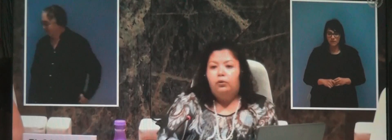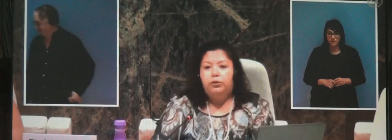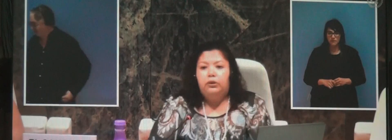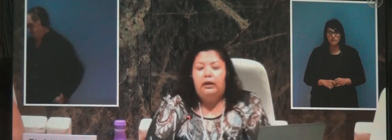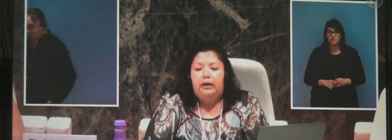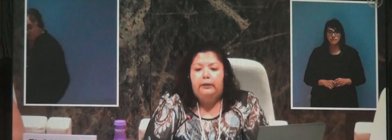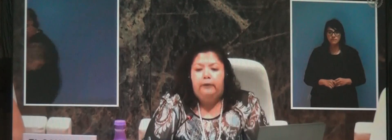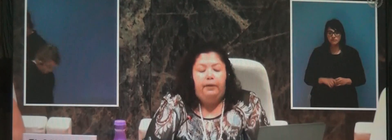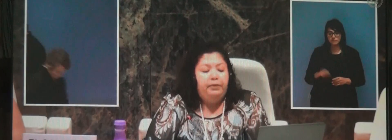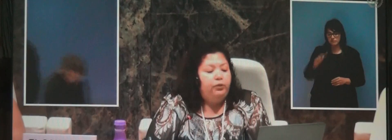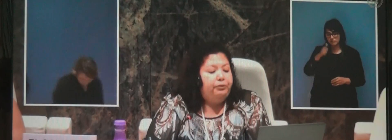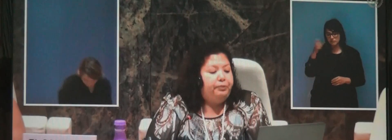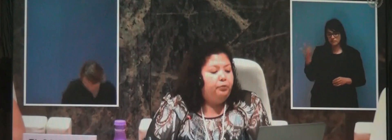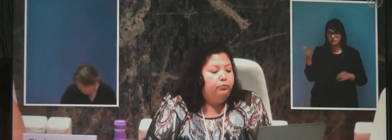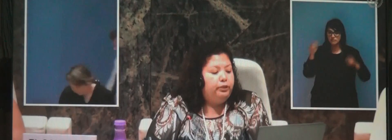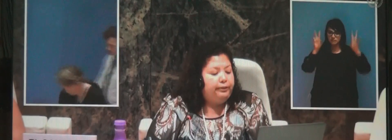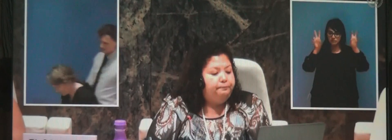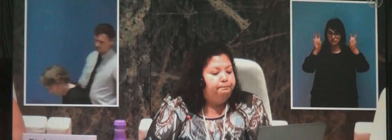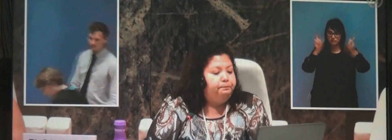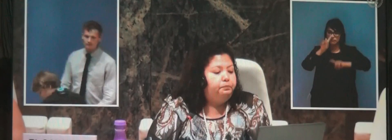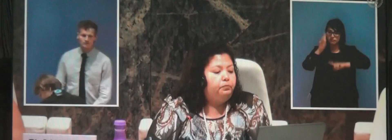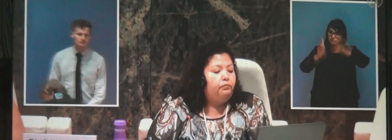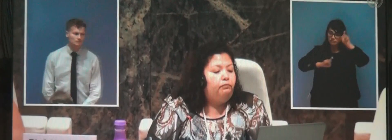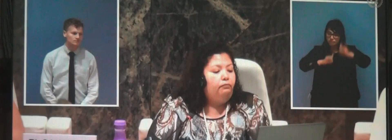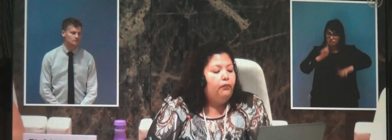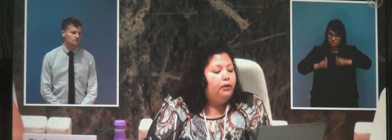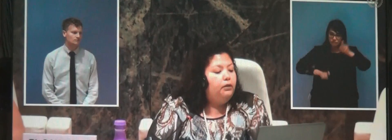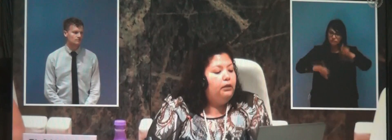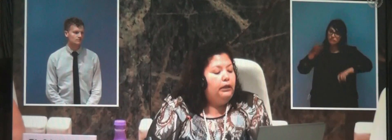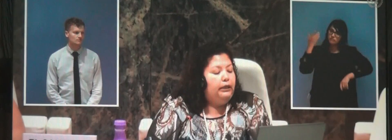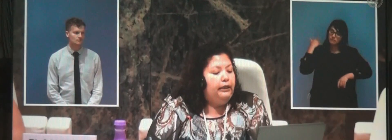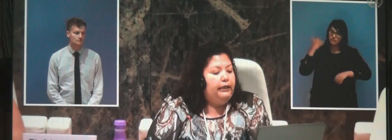Pasando a otro ámbito de preguntas,